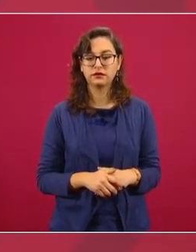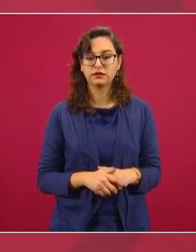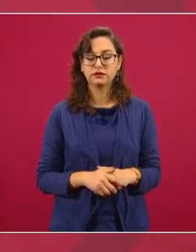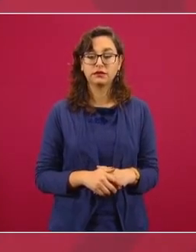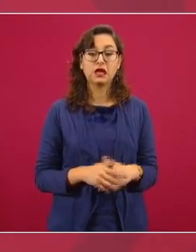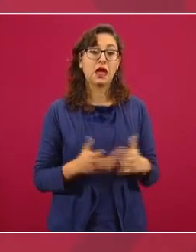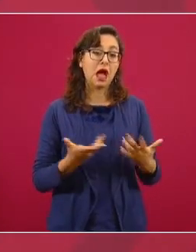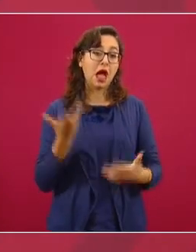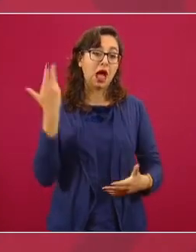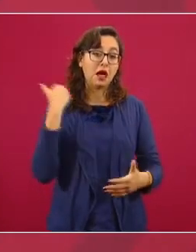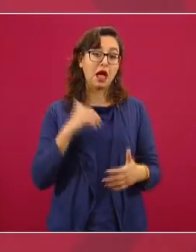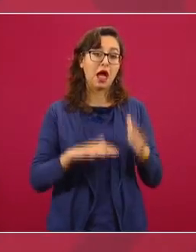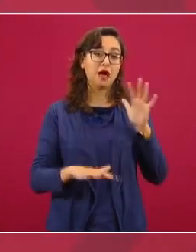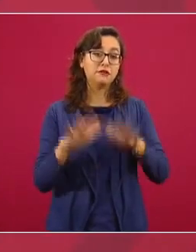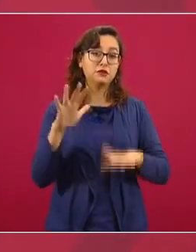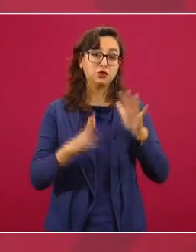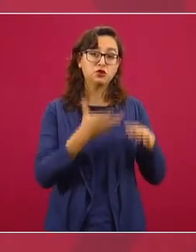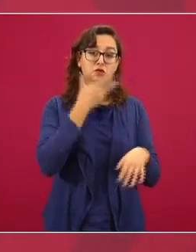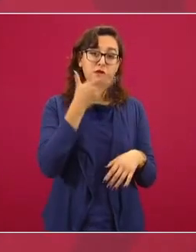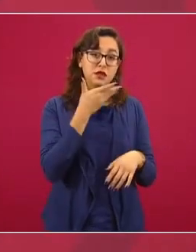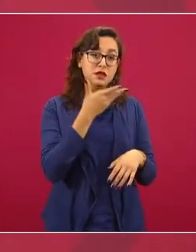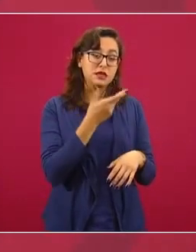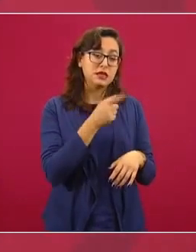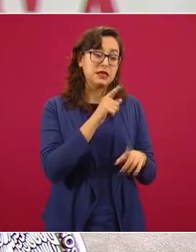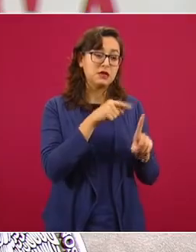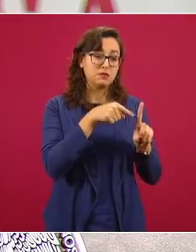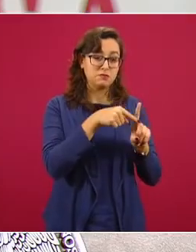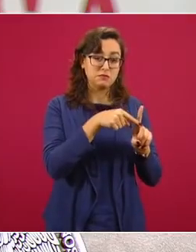de la Cámara de Diputados a la Cámara de Senadores,